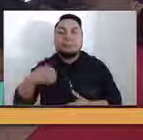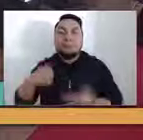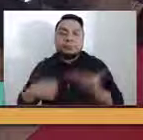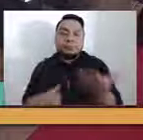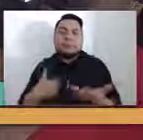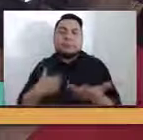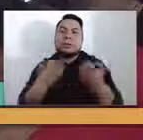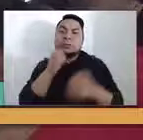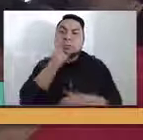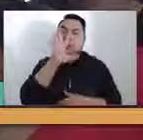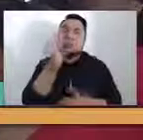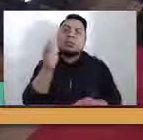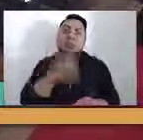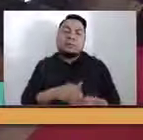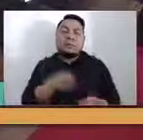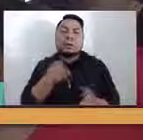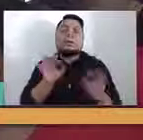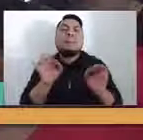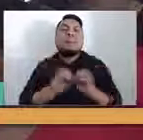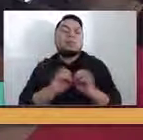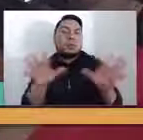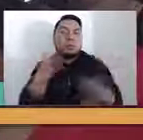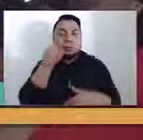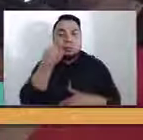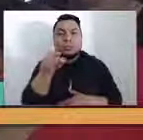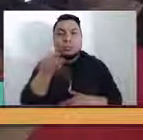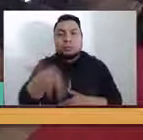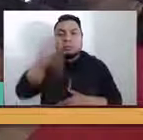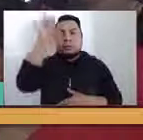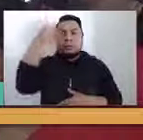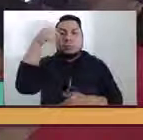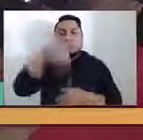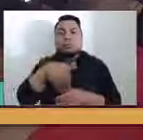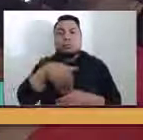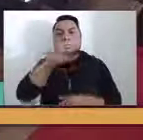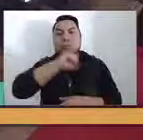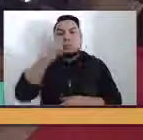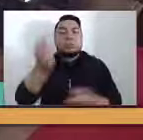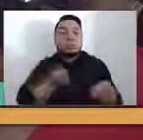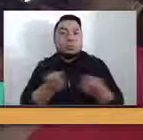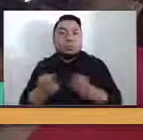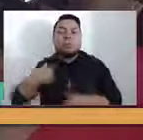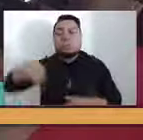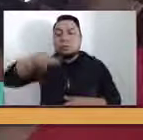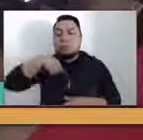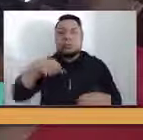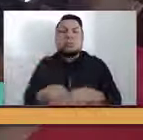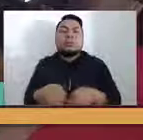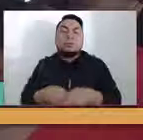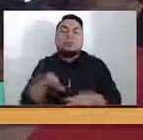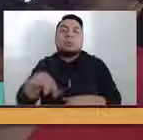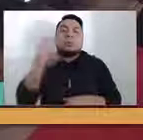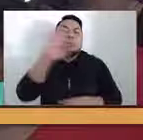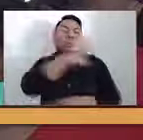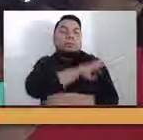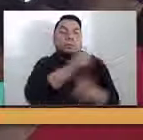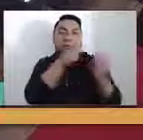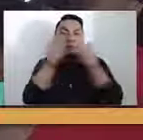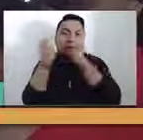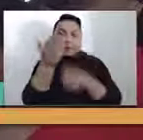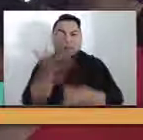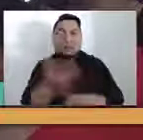quisiera recalcarle que el mismo día que usted lo eligieron para gobernar, a nosotros nos eligieron para fiscalizarlo,